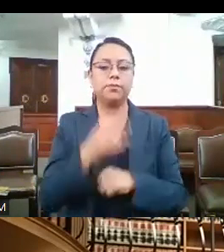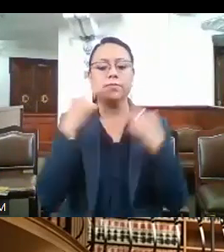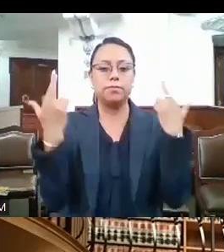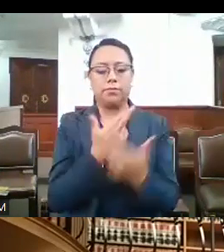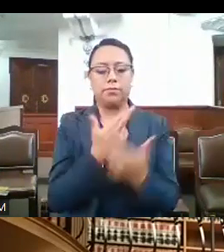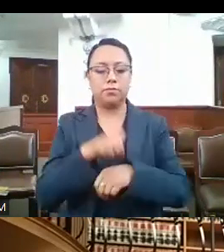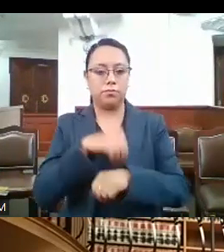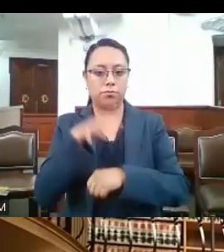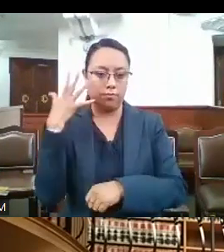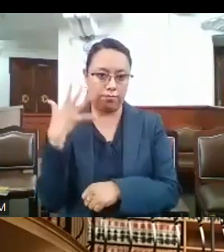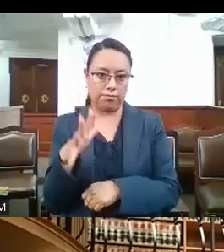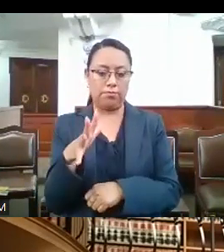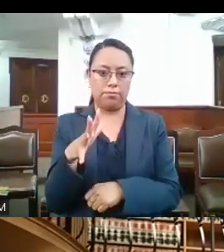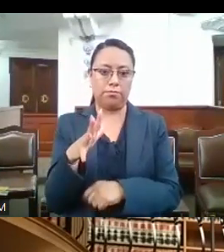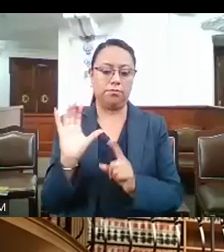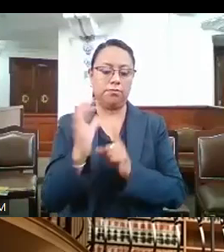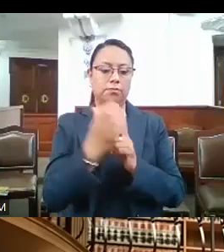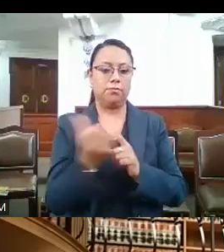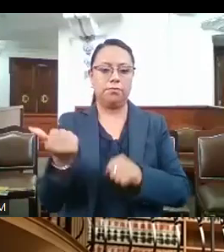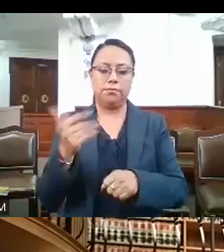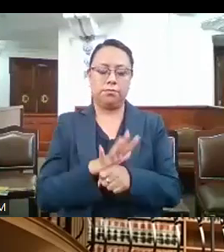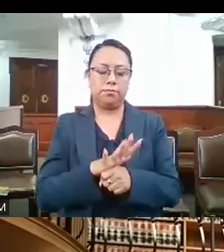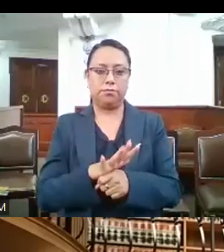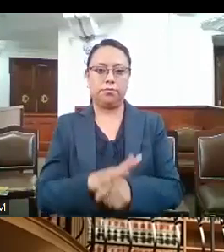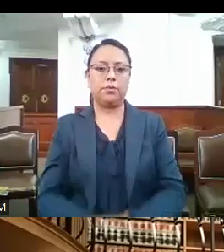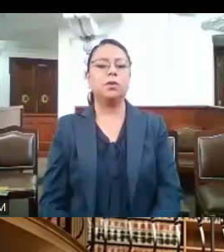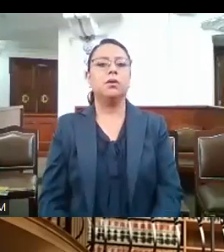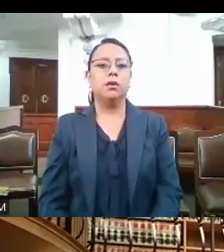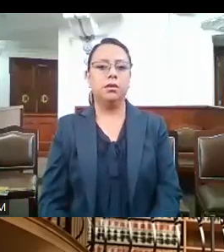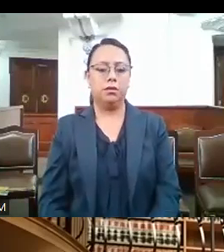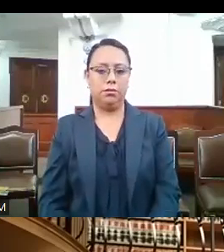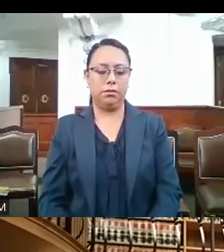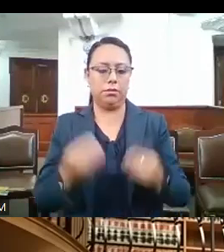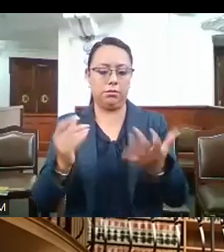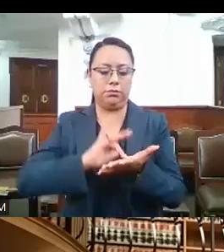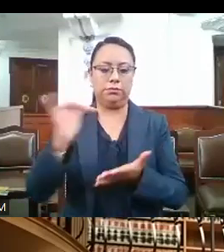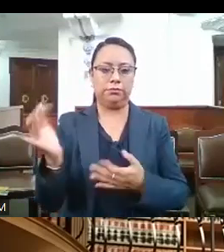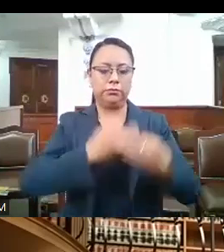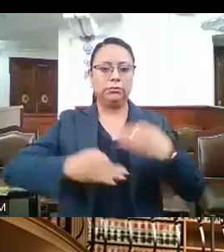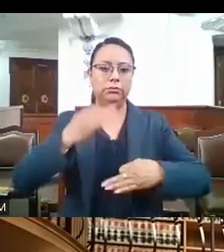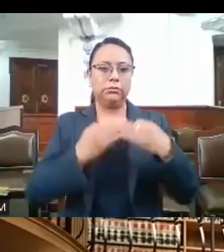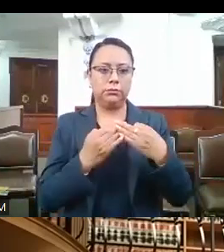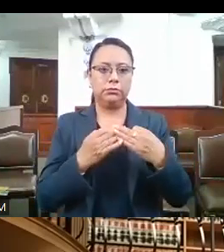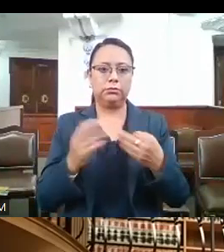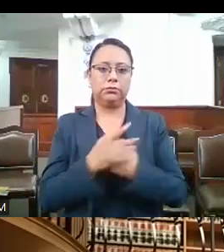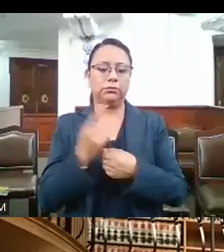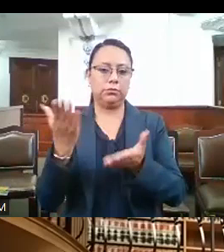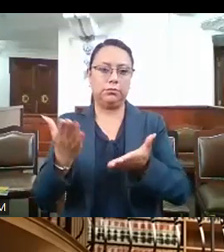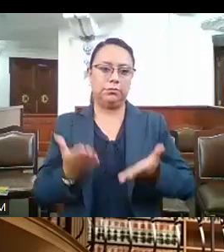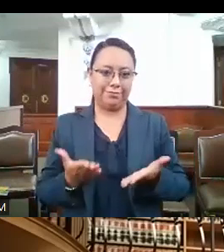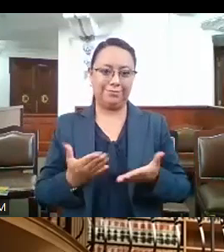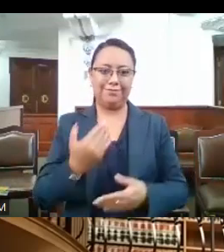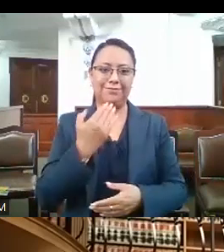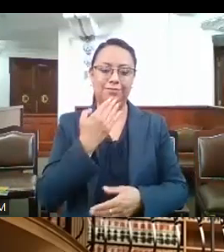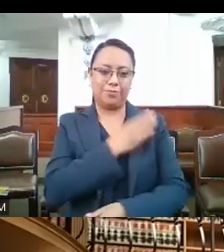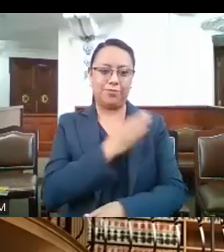sesión extraordinaria de la Comisión de Administración y Procuración de Justicia. Muchas gracias a todas y a todos por su asistencia y que tengan muy buena